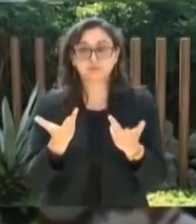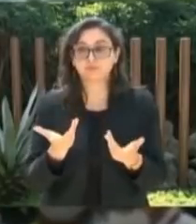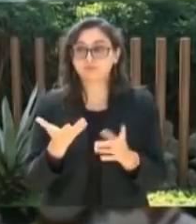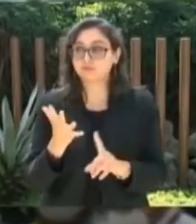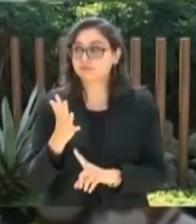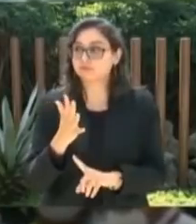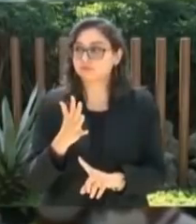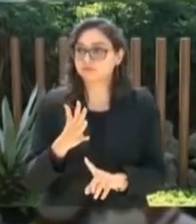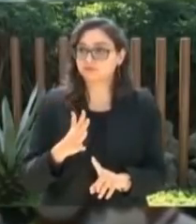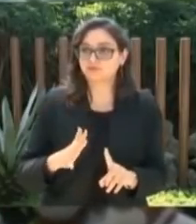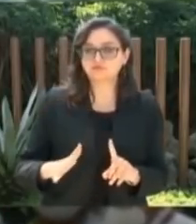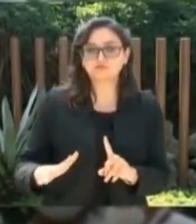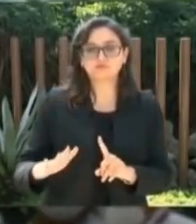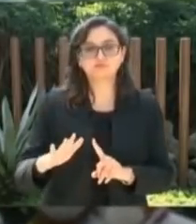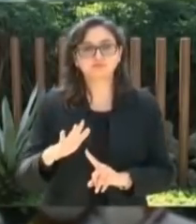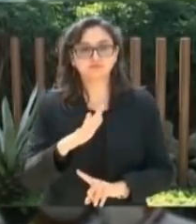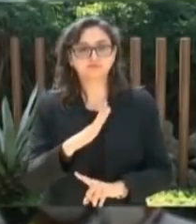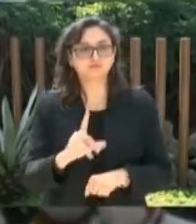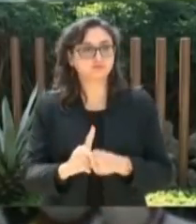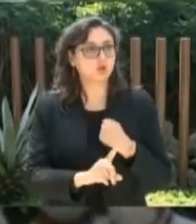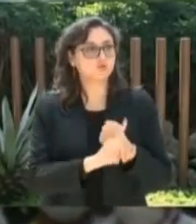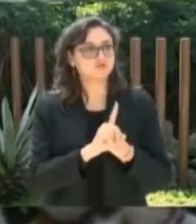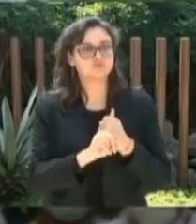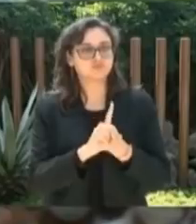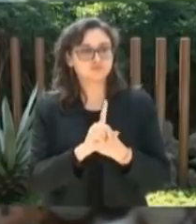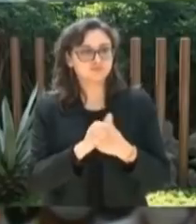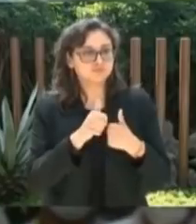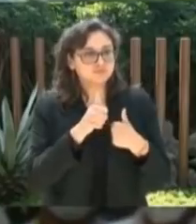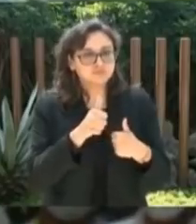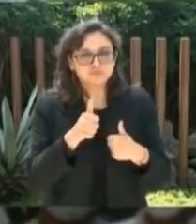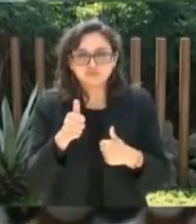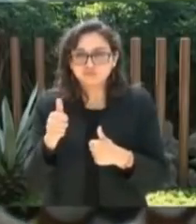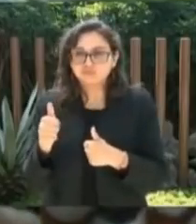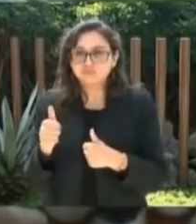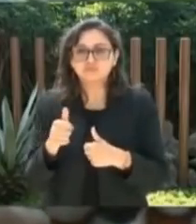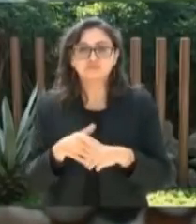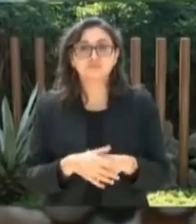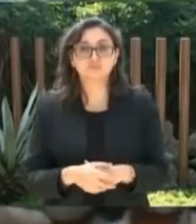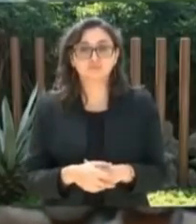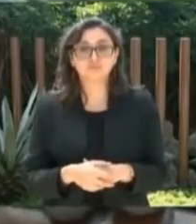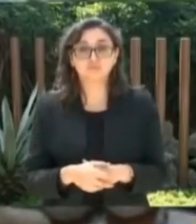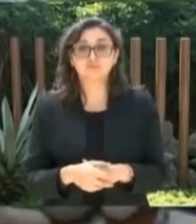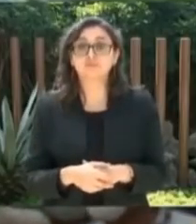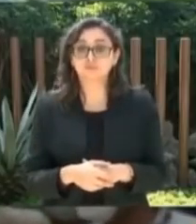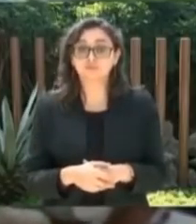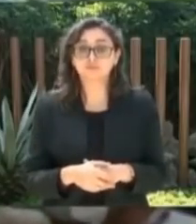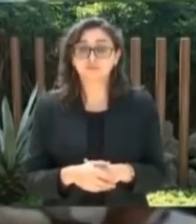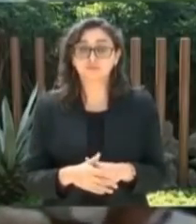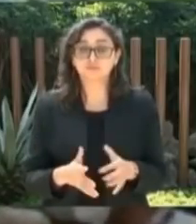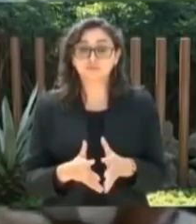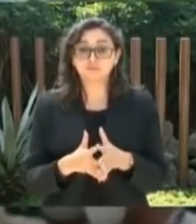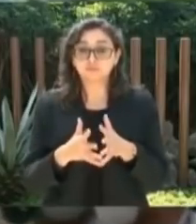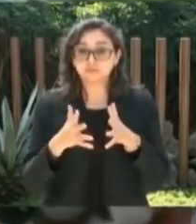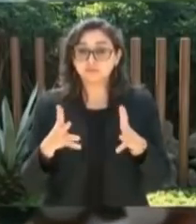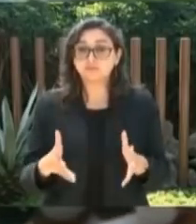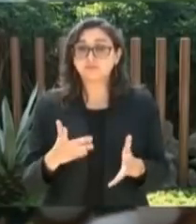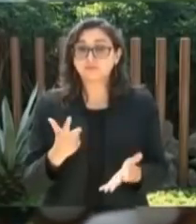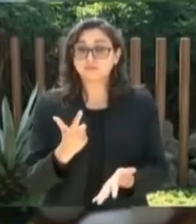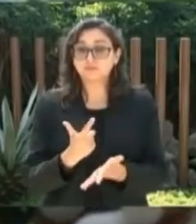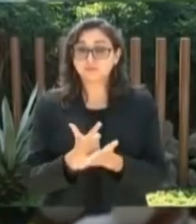problemas de nuestro país, de los grandes, graves problemas